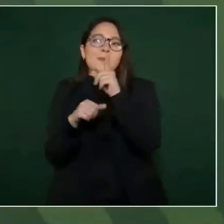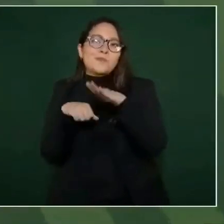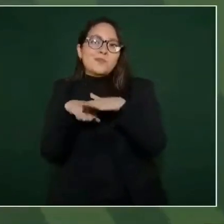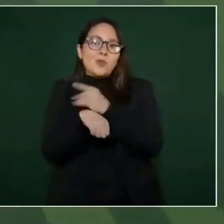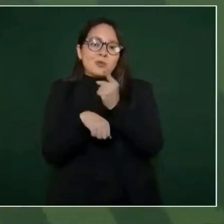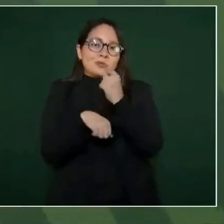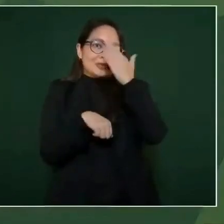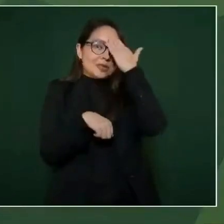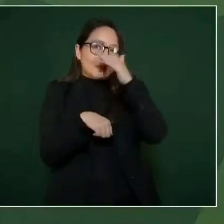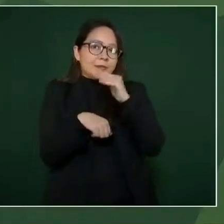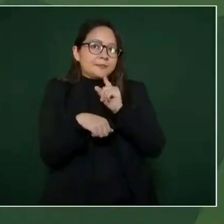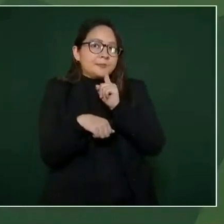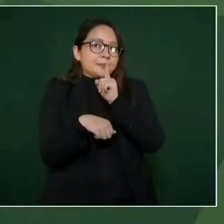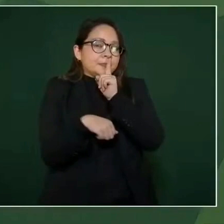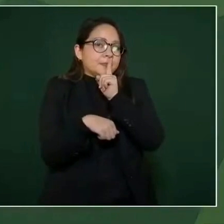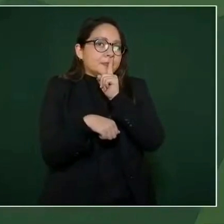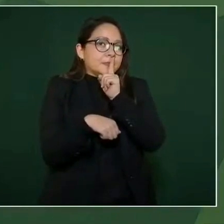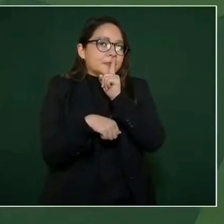del tapado.